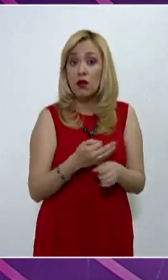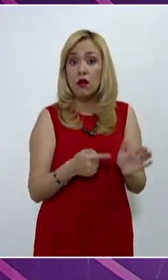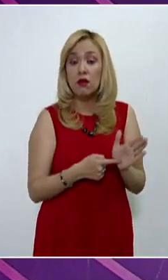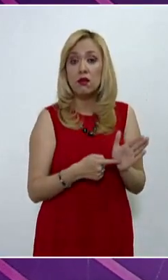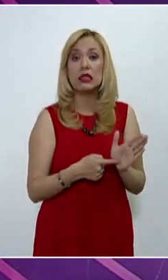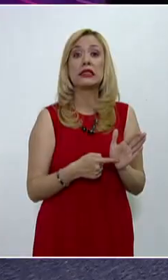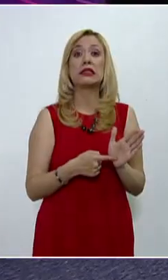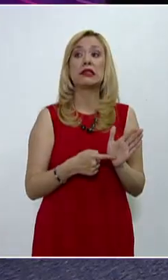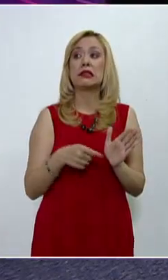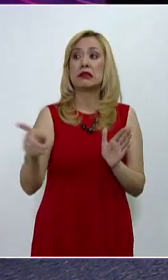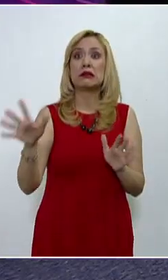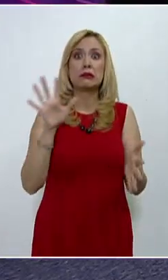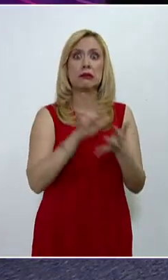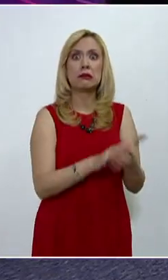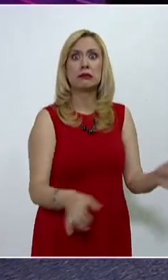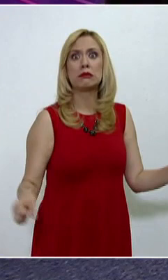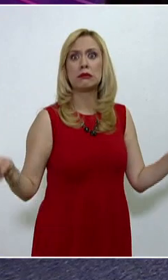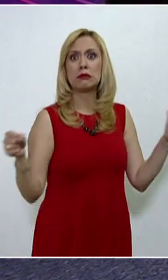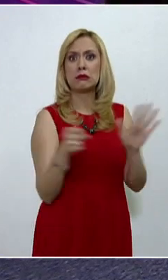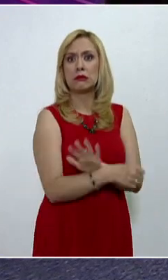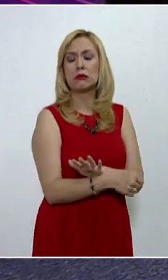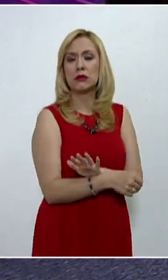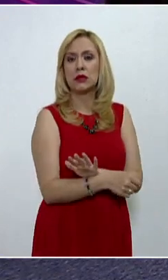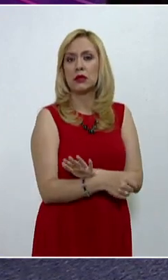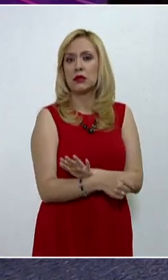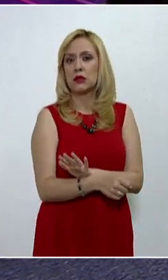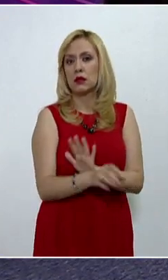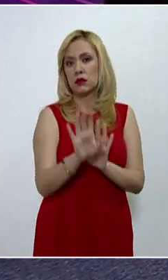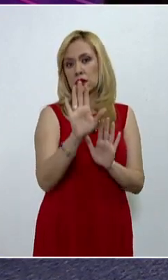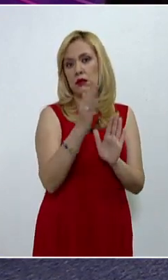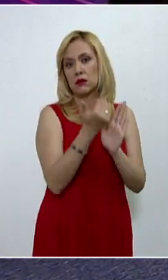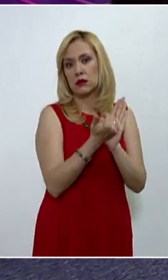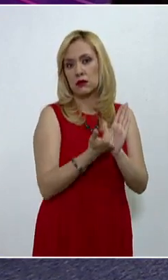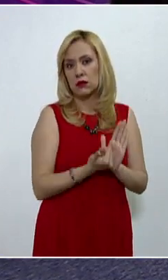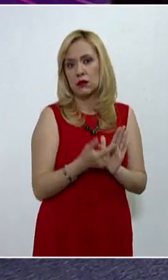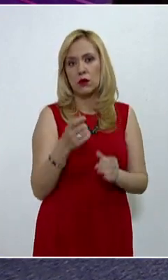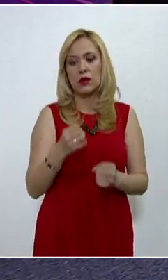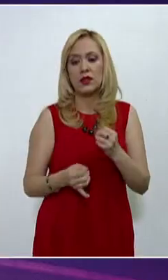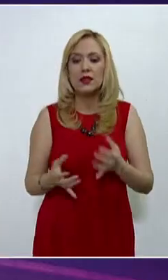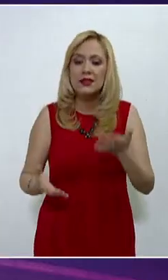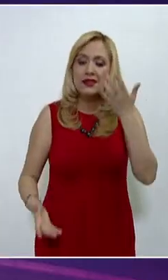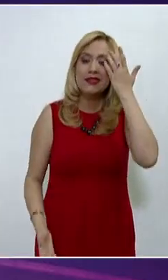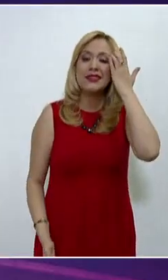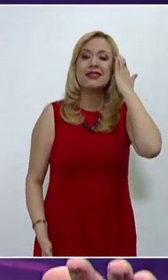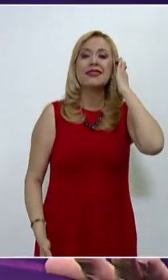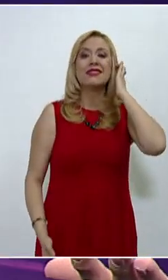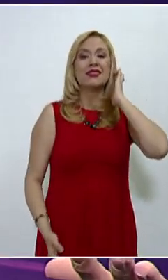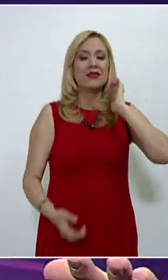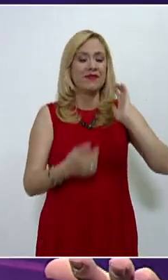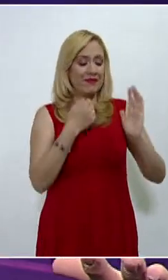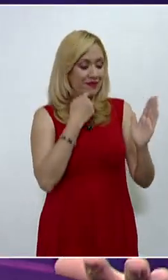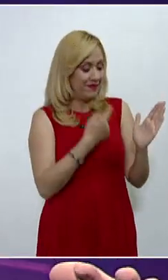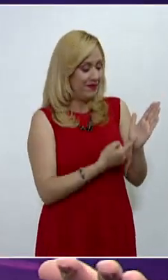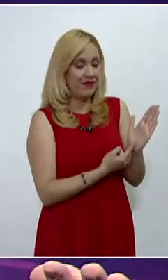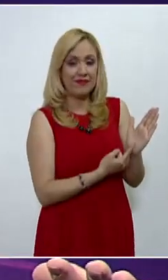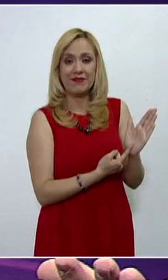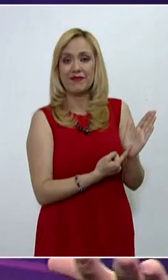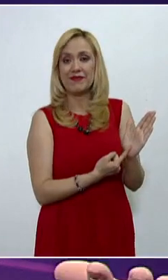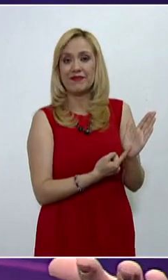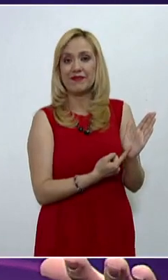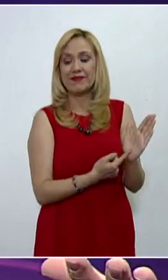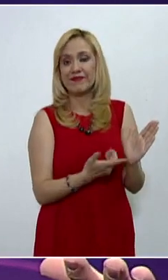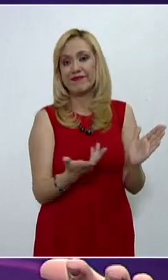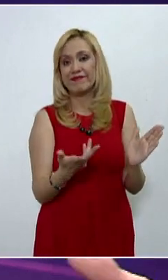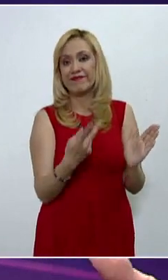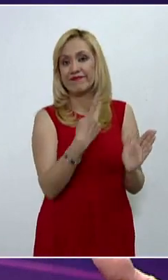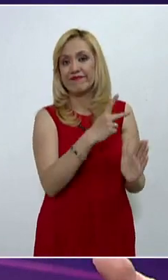parecería que esa persona va a ir a la cárcel, decíamos, con un catálogo. El juez no le quedará más que decir, aquí dice armas o delitos en materia de armas